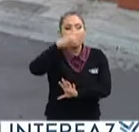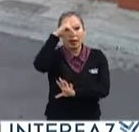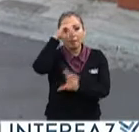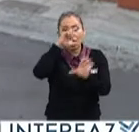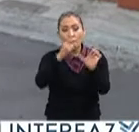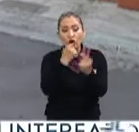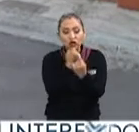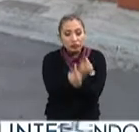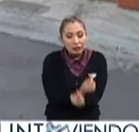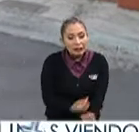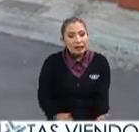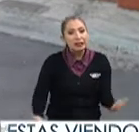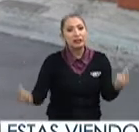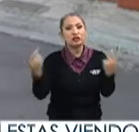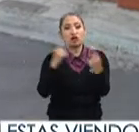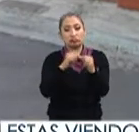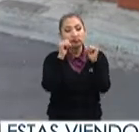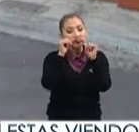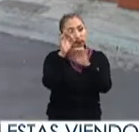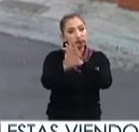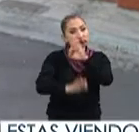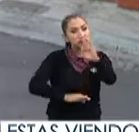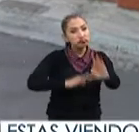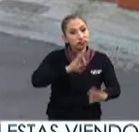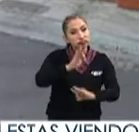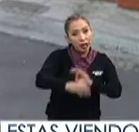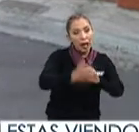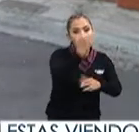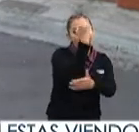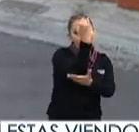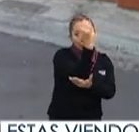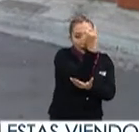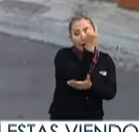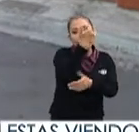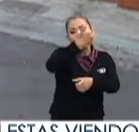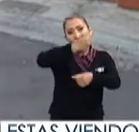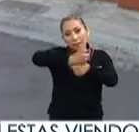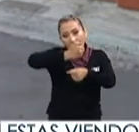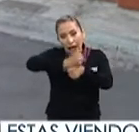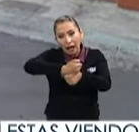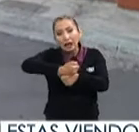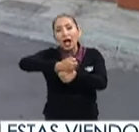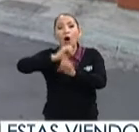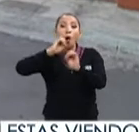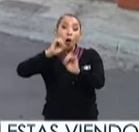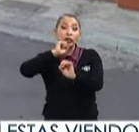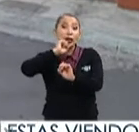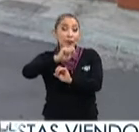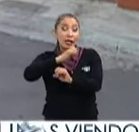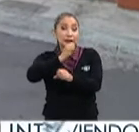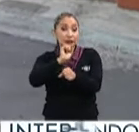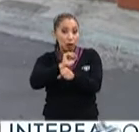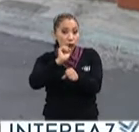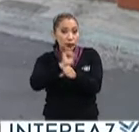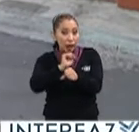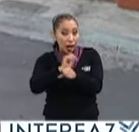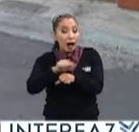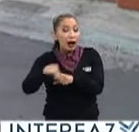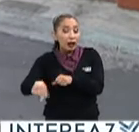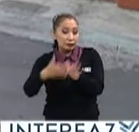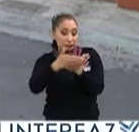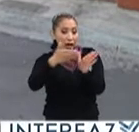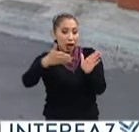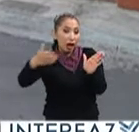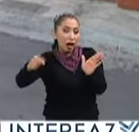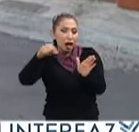país. La niñez que atendemos tanto de preescolar como de primaria o inclusive educación secundaria, pues